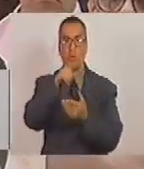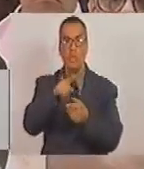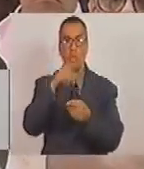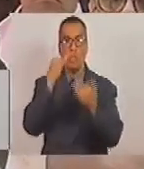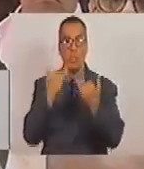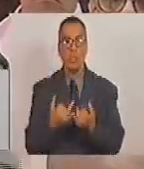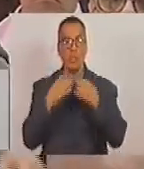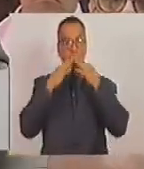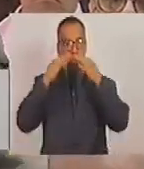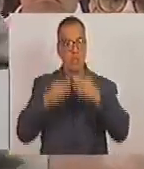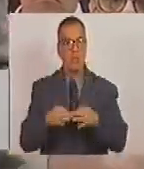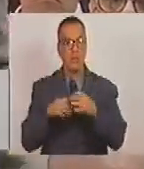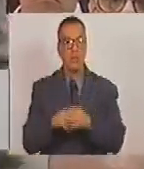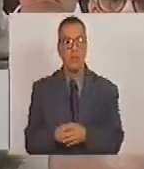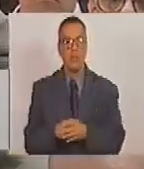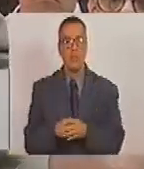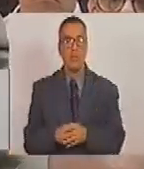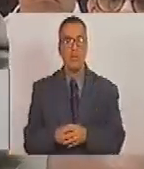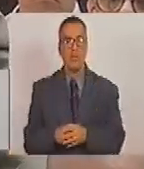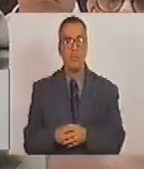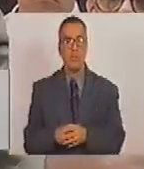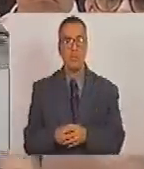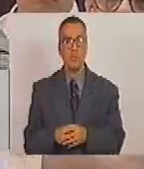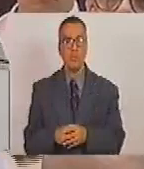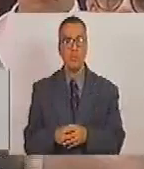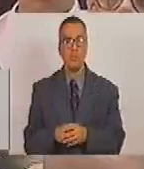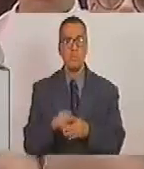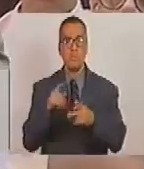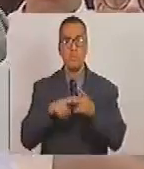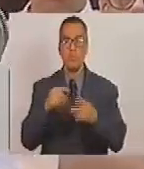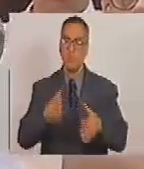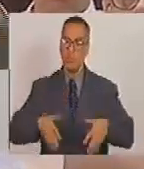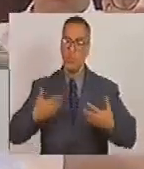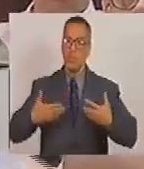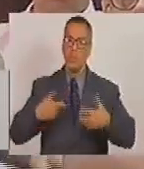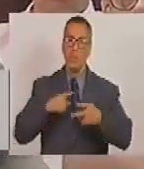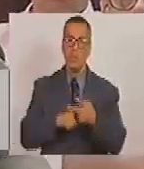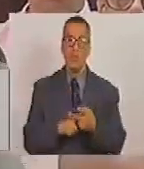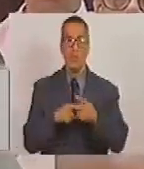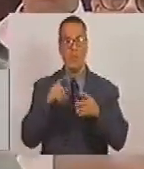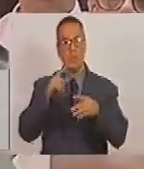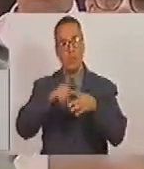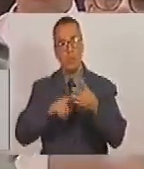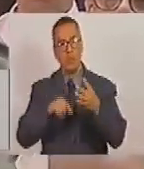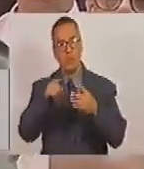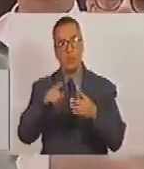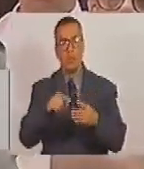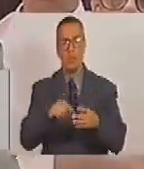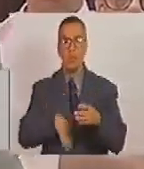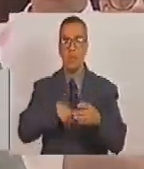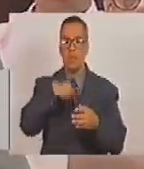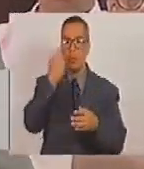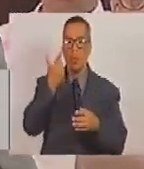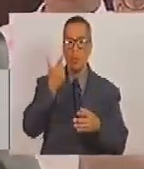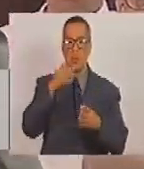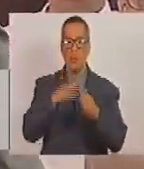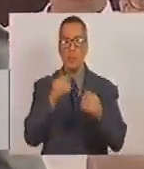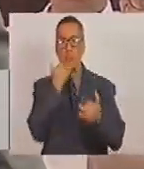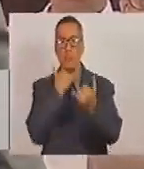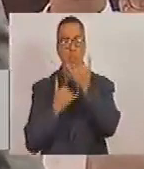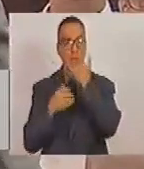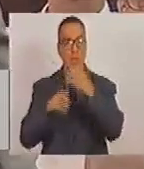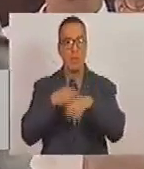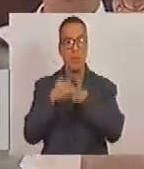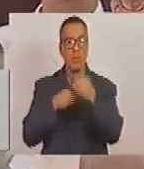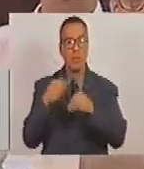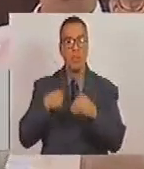son definitivas. Así que con holgorio, con alegría y con algo también de vergüenza por las fallas cometidas,